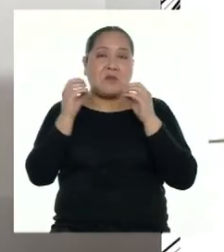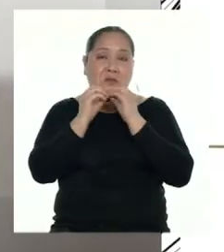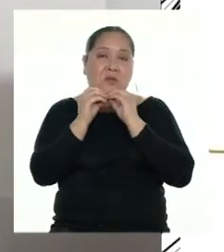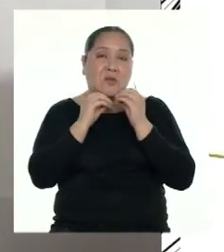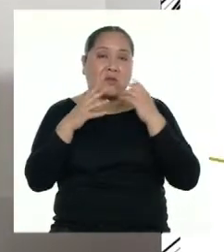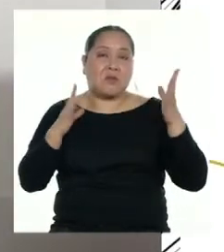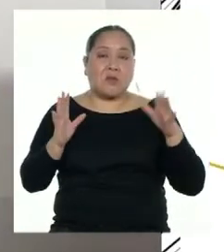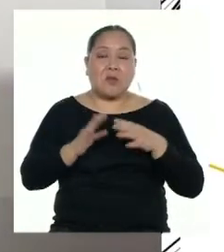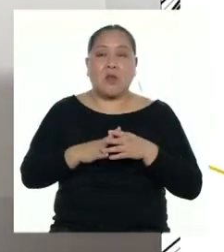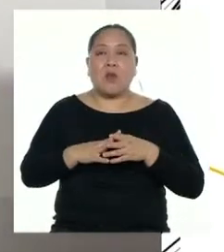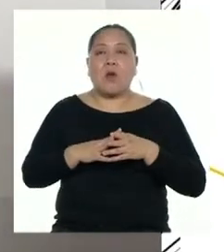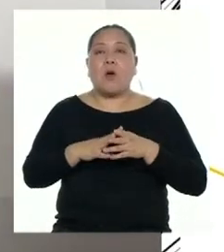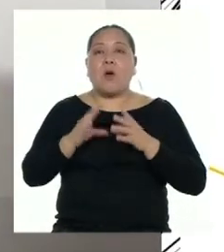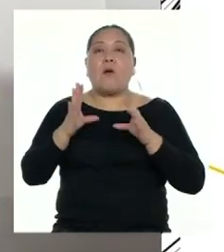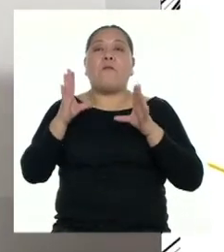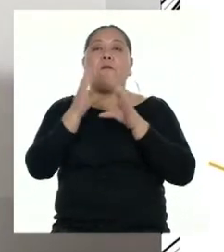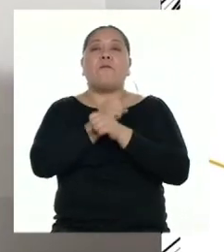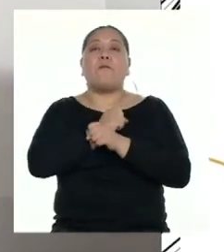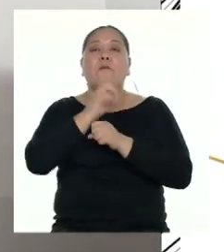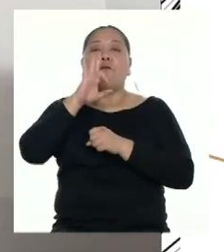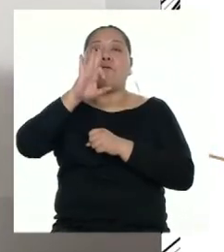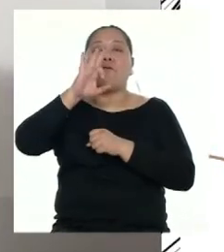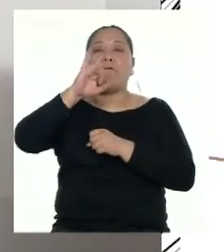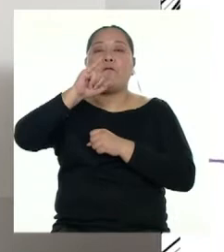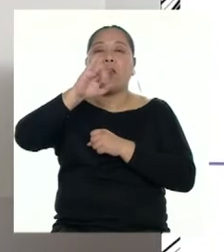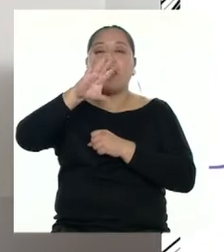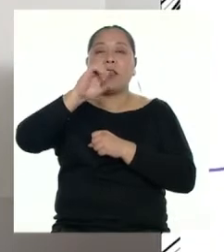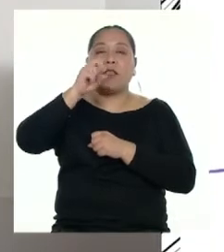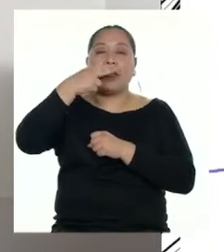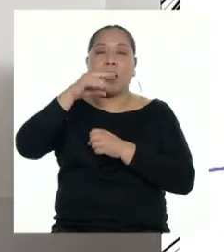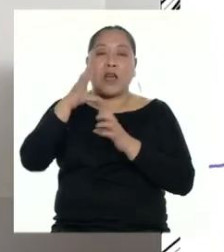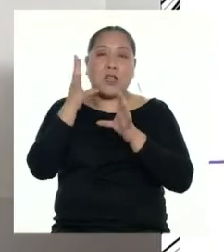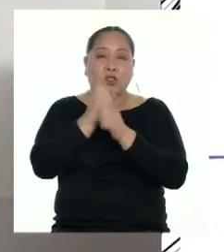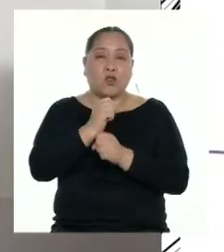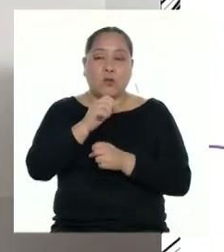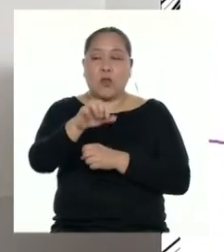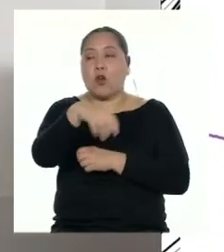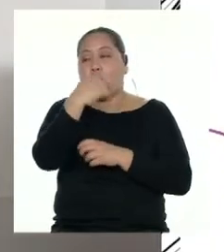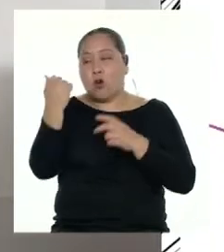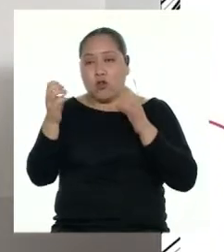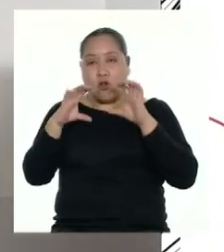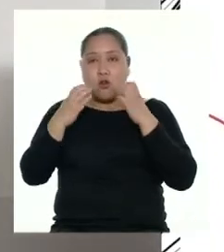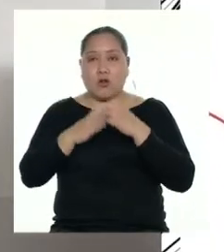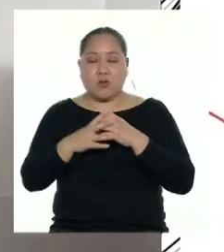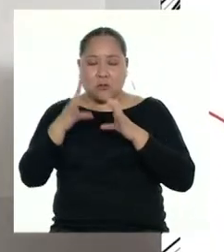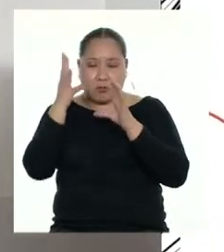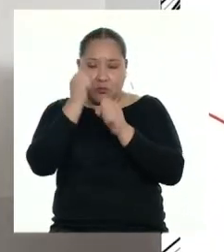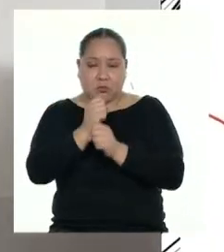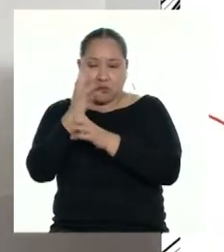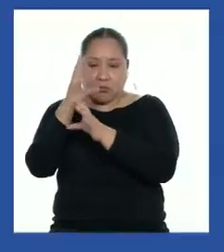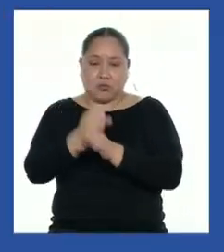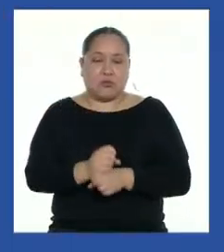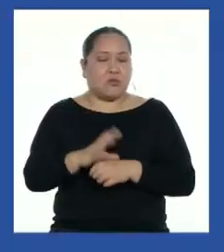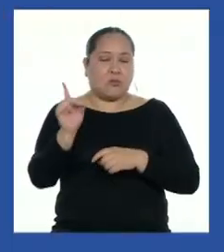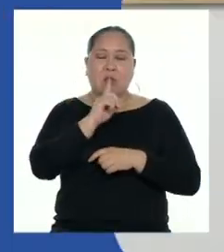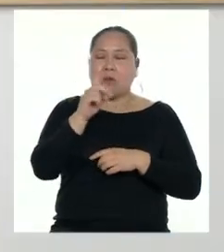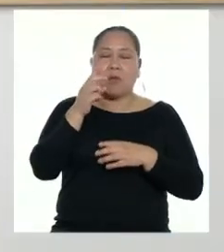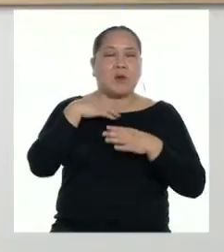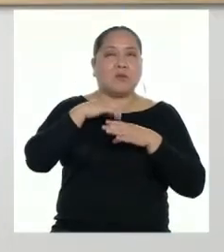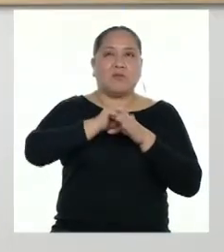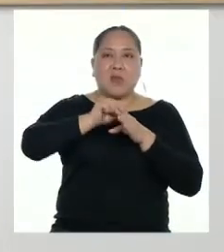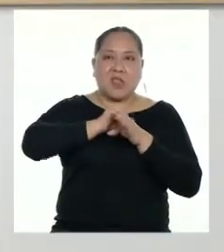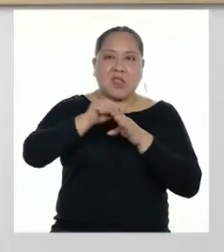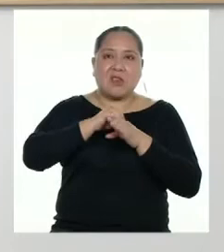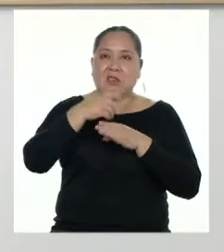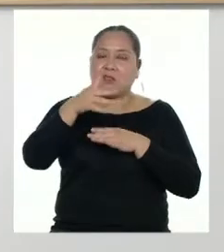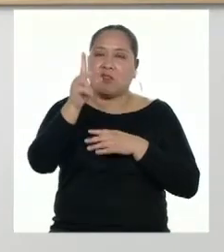sobrellevar realizando fichas de resúmenes de otros textos y así pude analizar mejor las cosas y ya no tuve ningún inconveniente más.